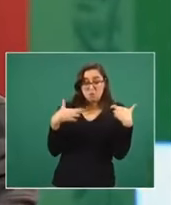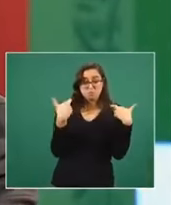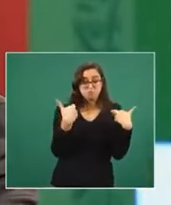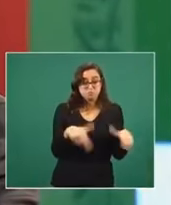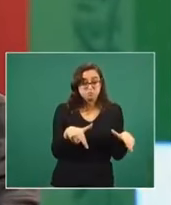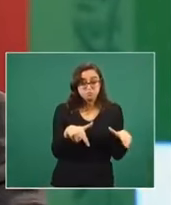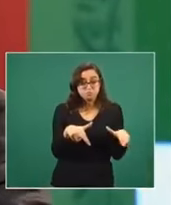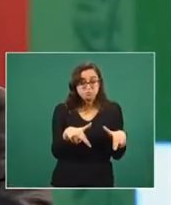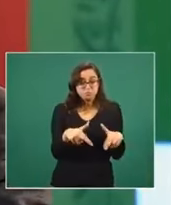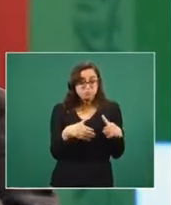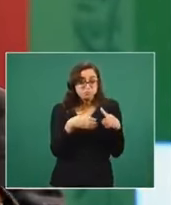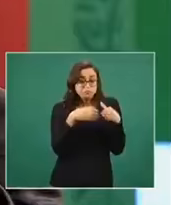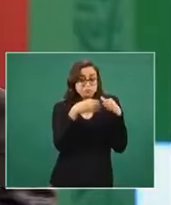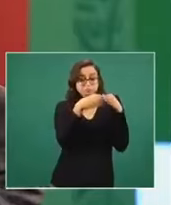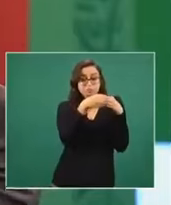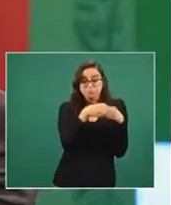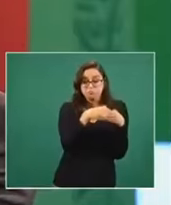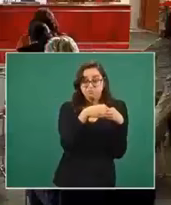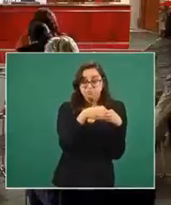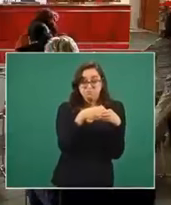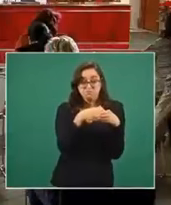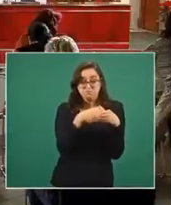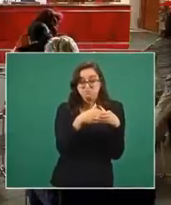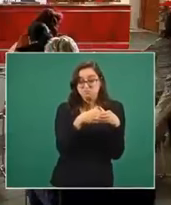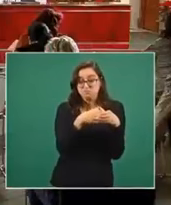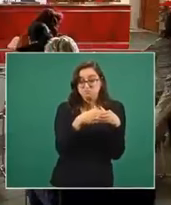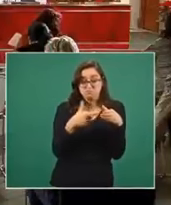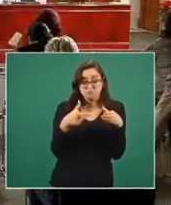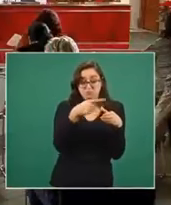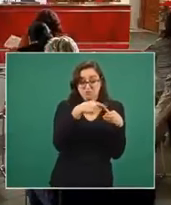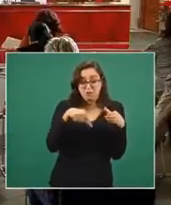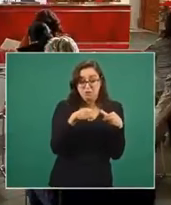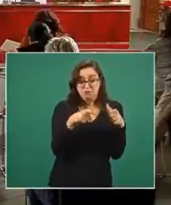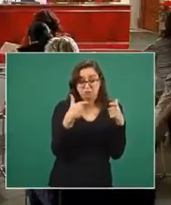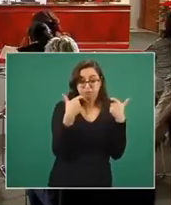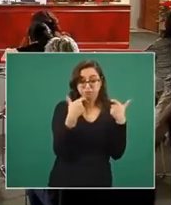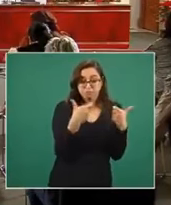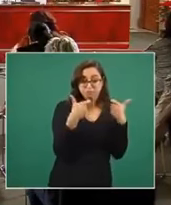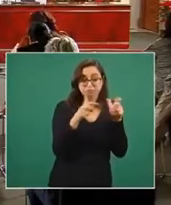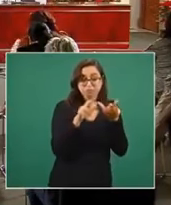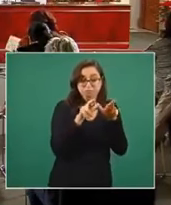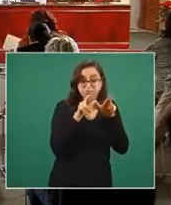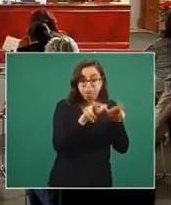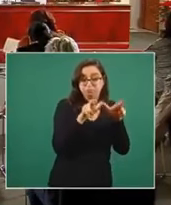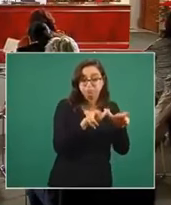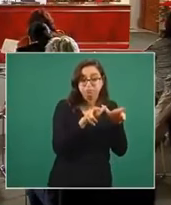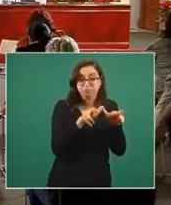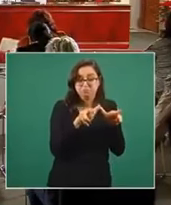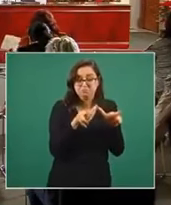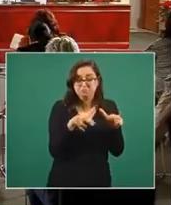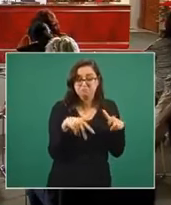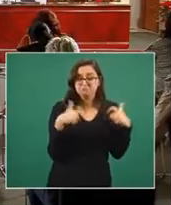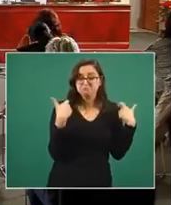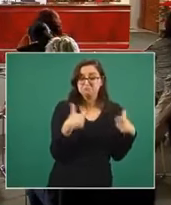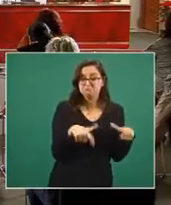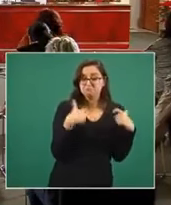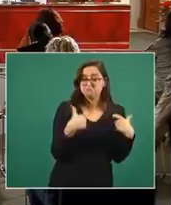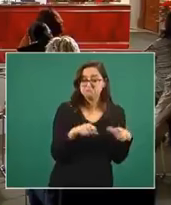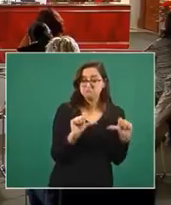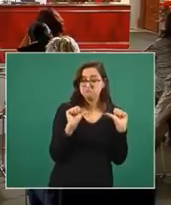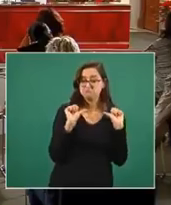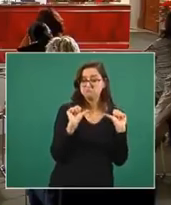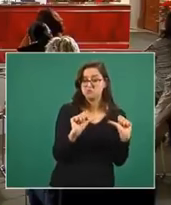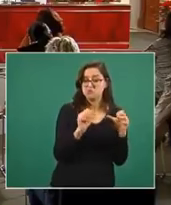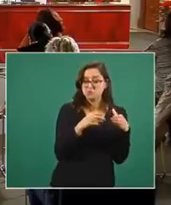inmensas. Tenemos una muy importante acumulación de la riqueza en muy pocas manos, en muy pocas familias y